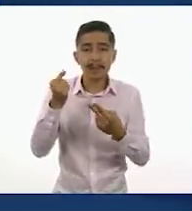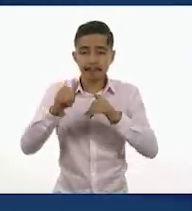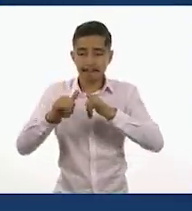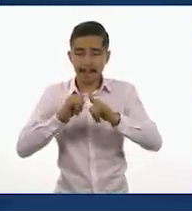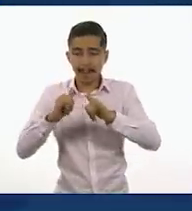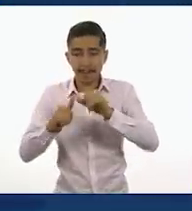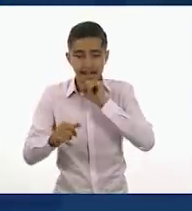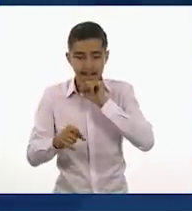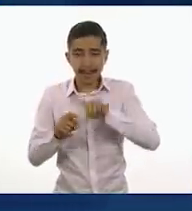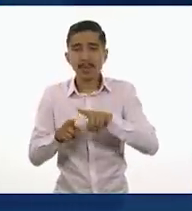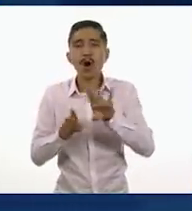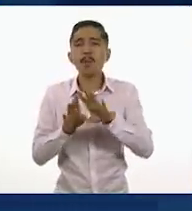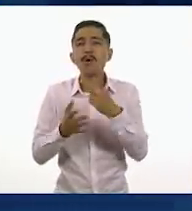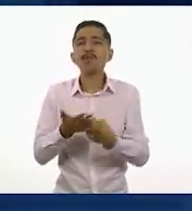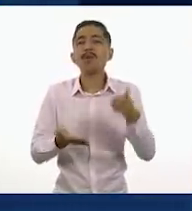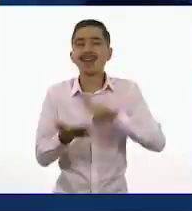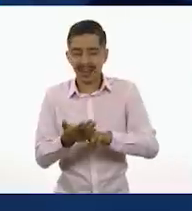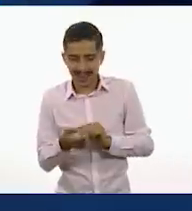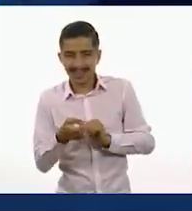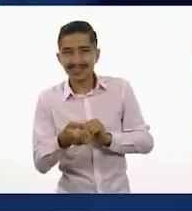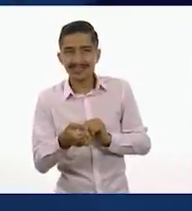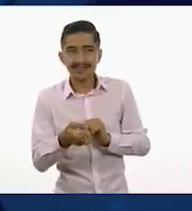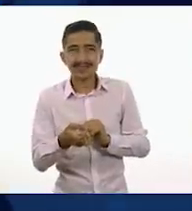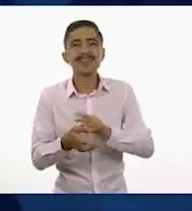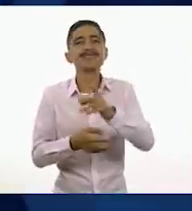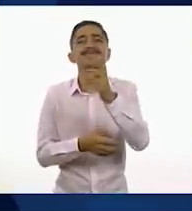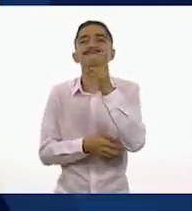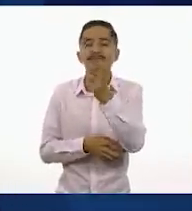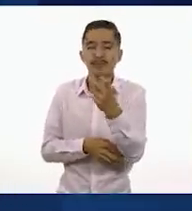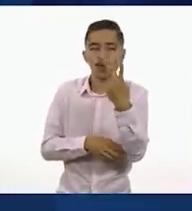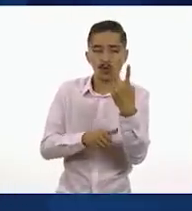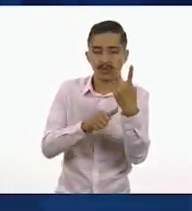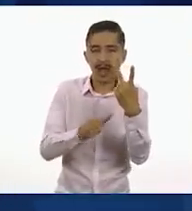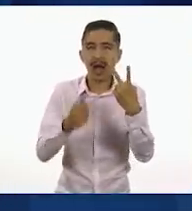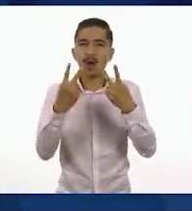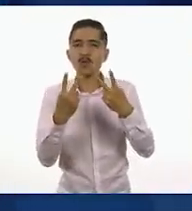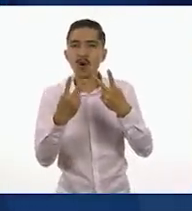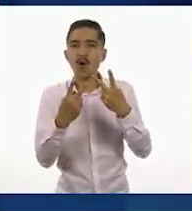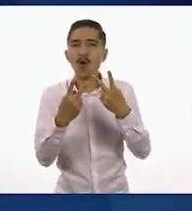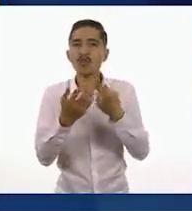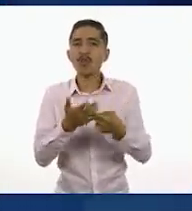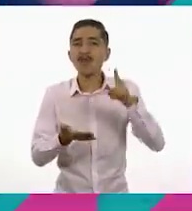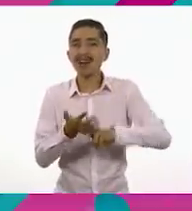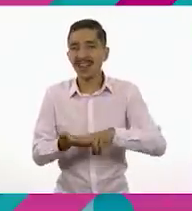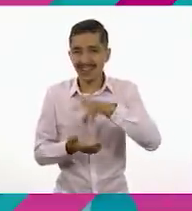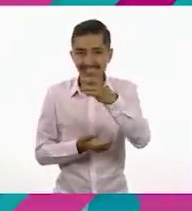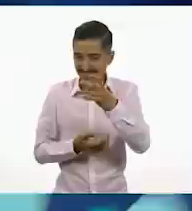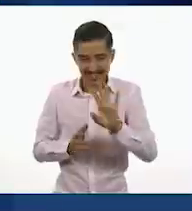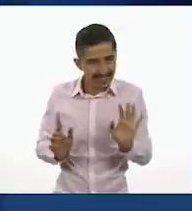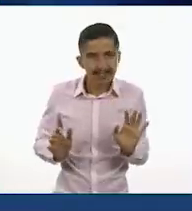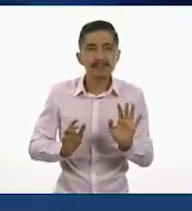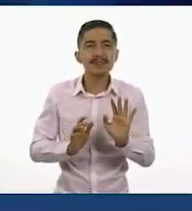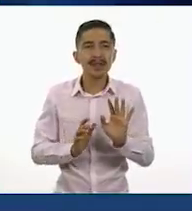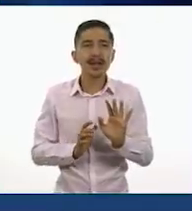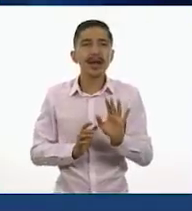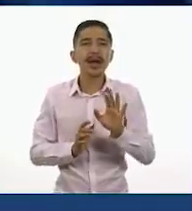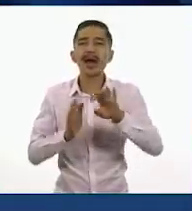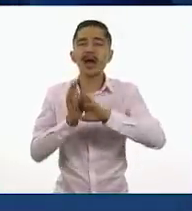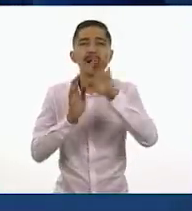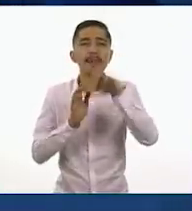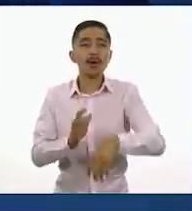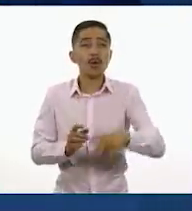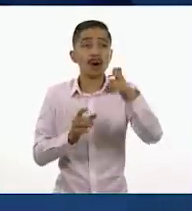muestra. Por eso la escala es 2:1. En cambio, en el plano del candelero,